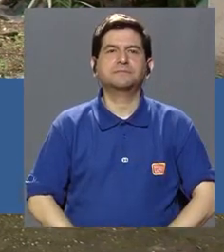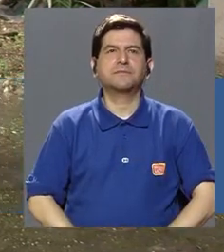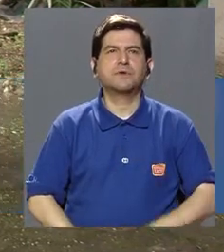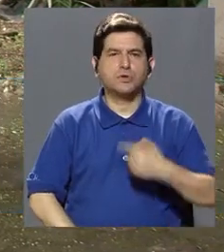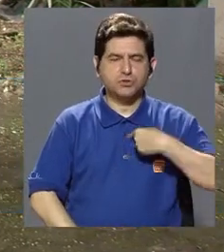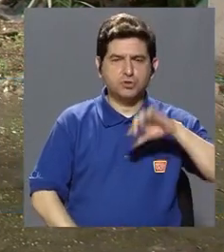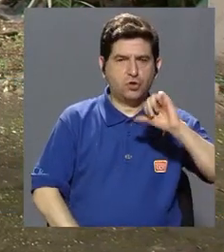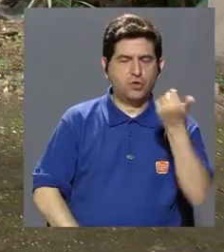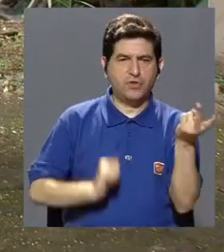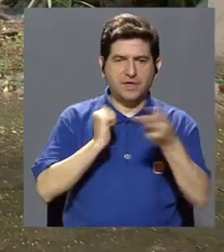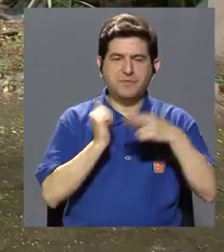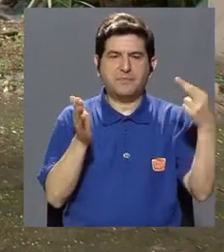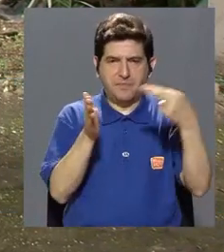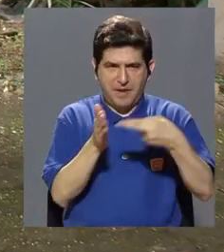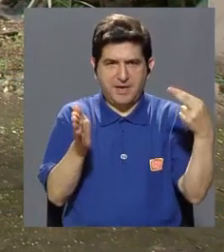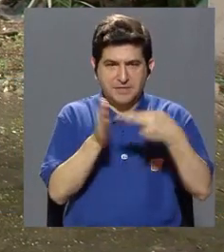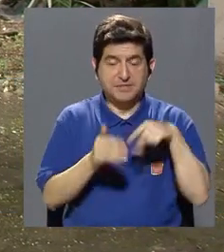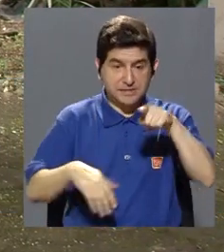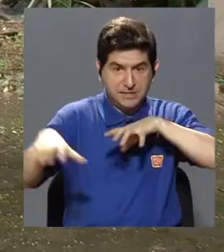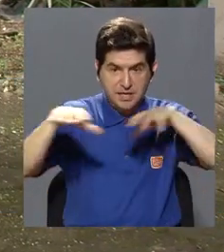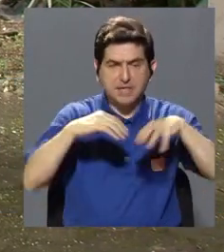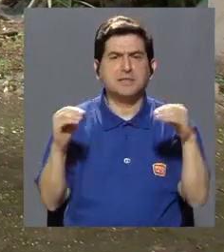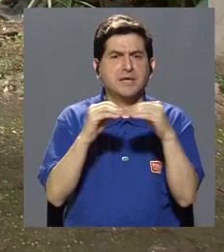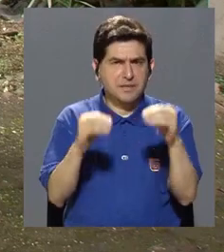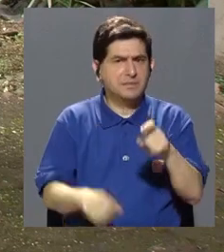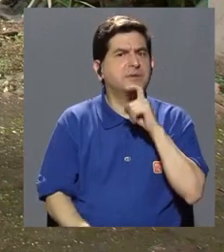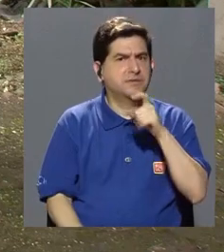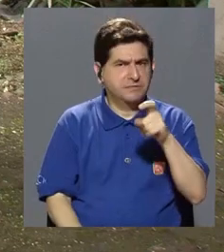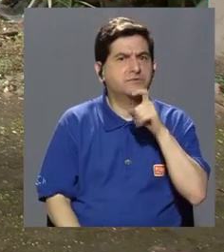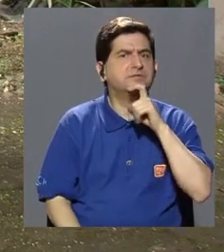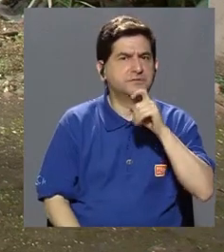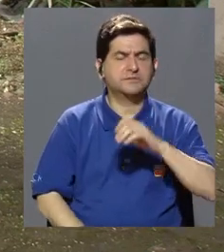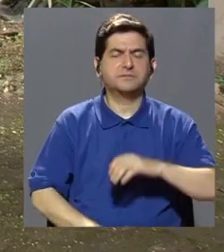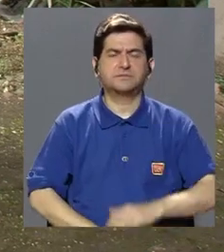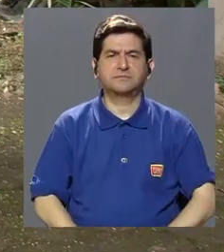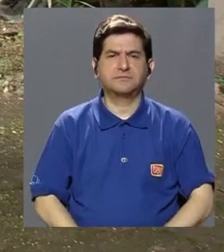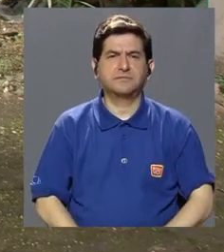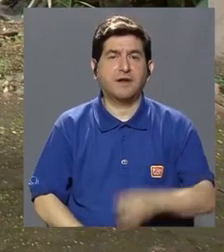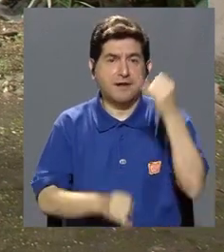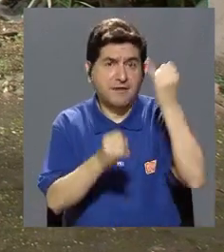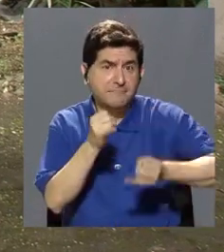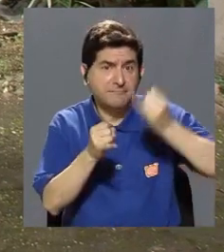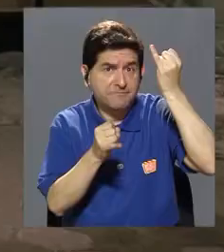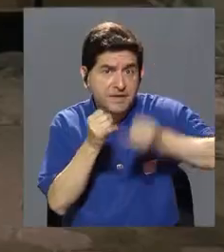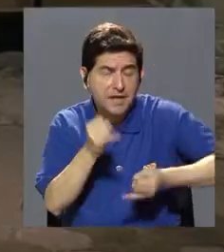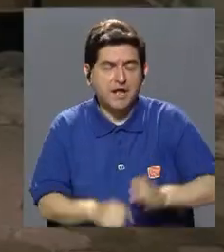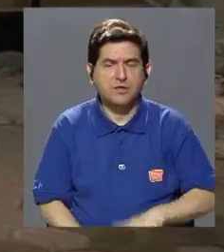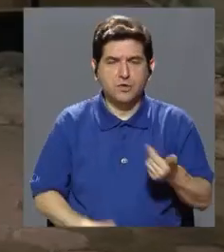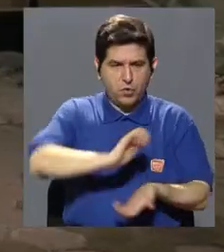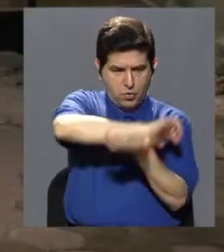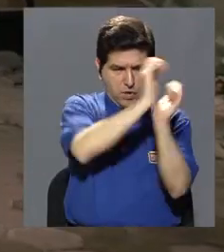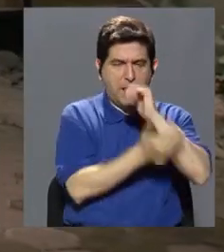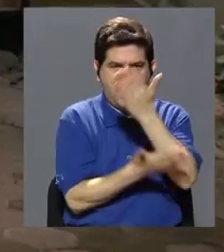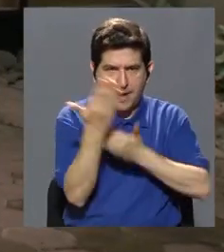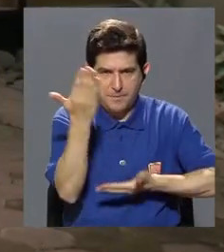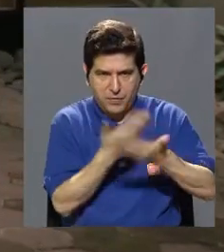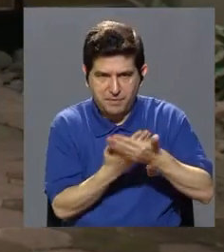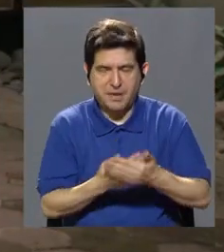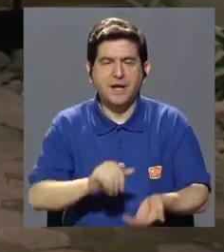Realizo alrededor de 10 repeticiones, puesto que este ejercicio es un poco más difícil. Y al finalizar, cambio la